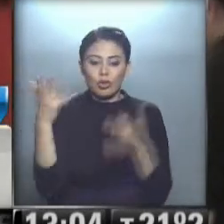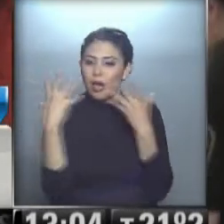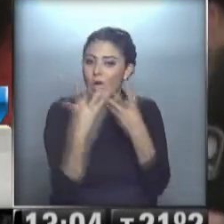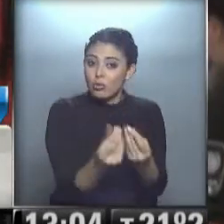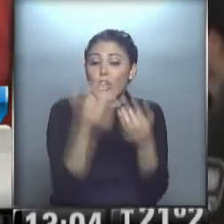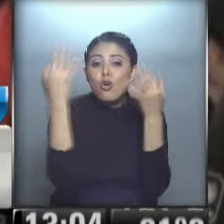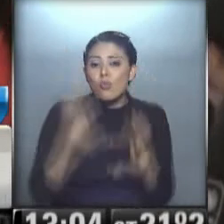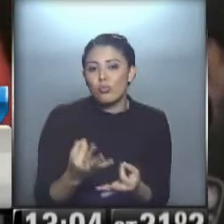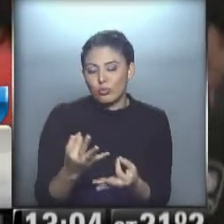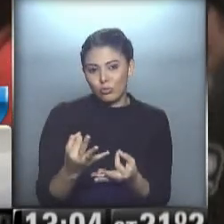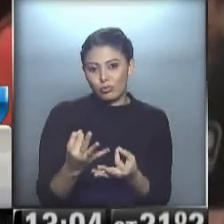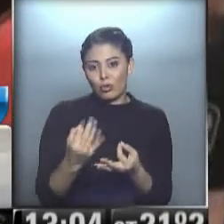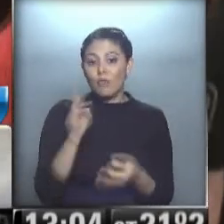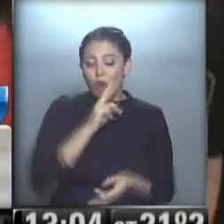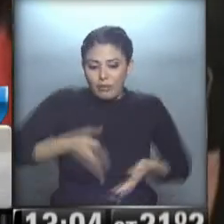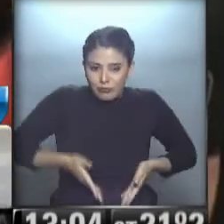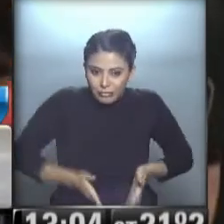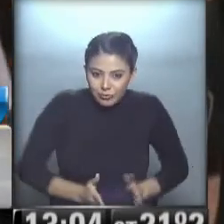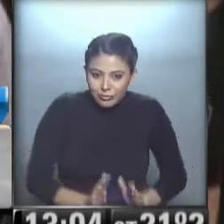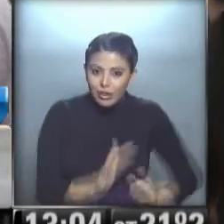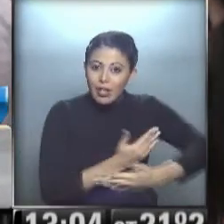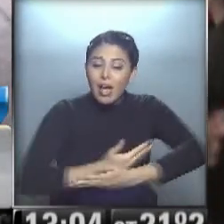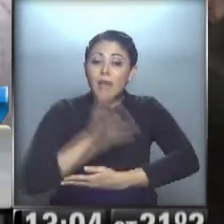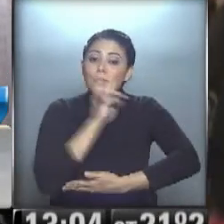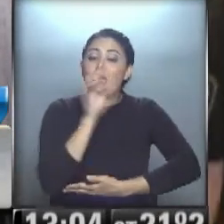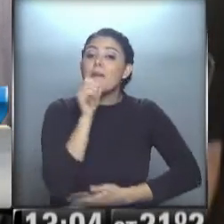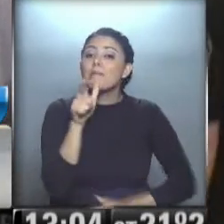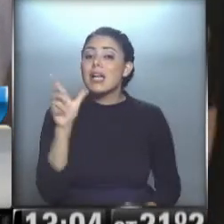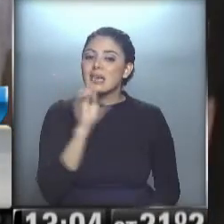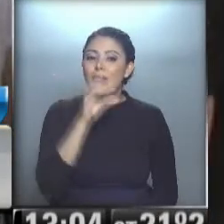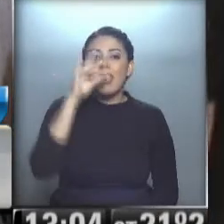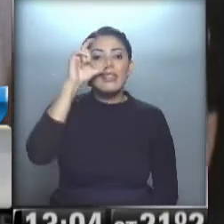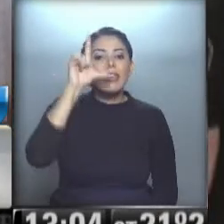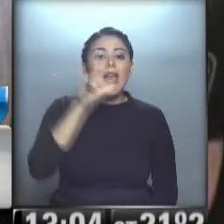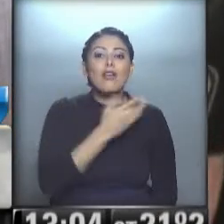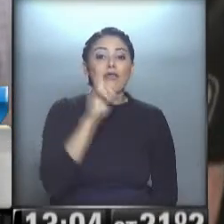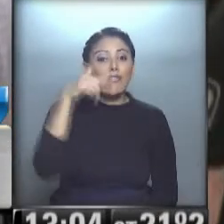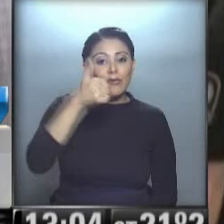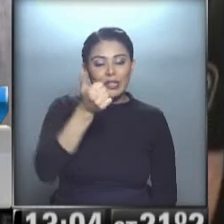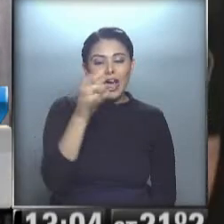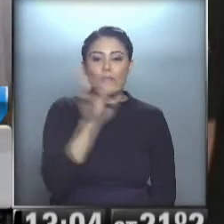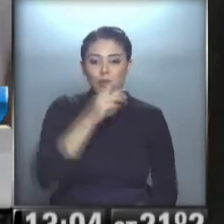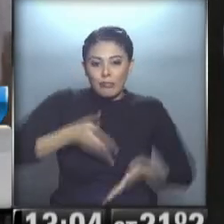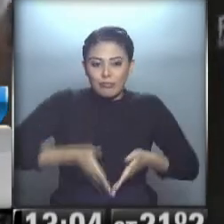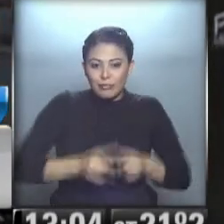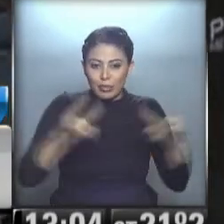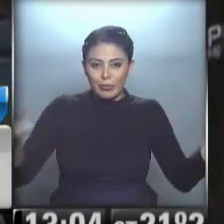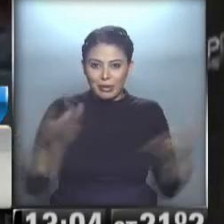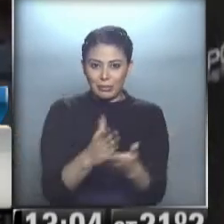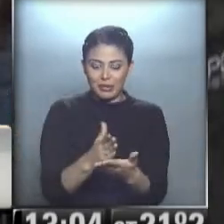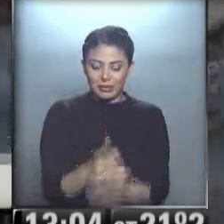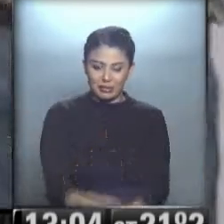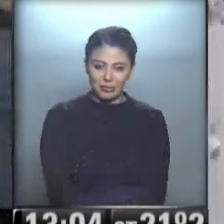se producía el parto de esta nena que aparentemente se llama Delfina, esta mujer que parió en la mitad de la autopista.